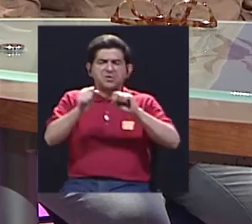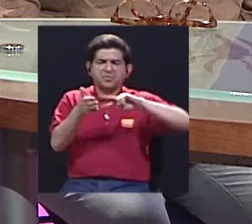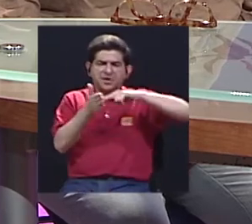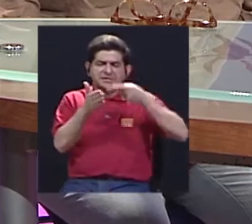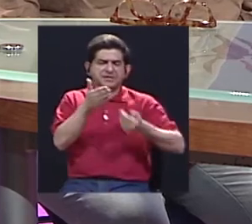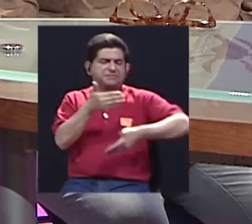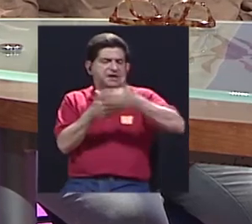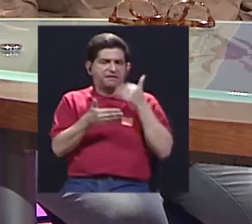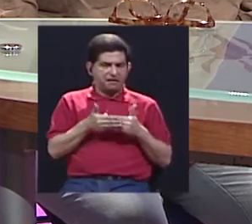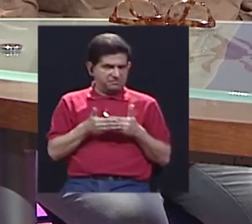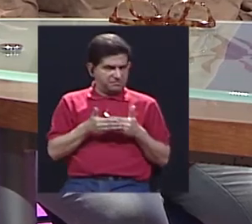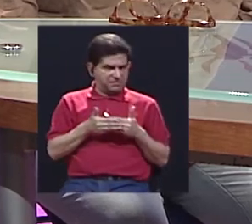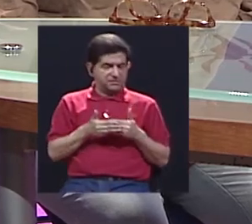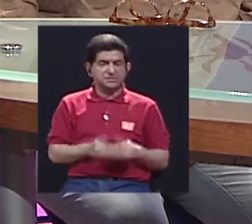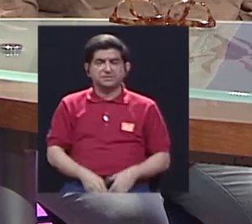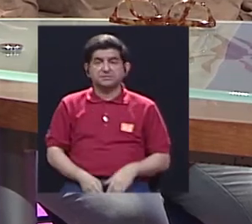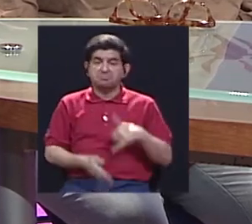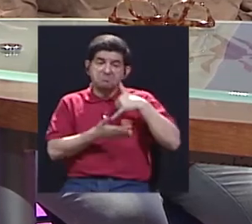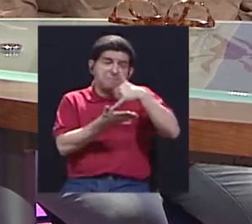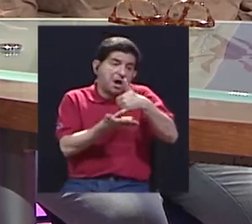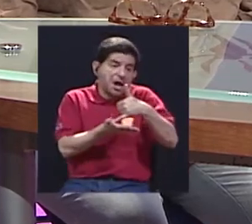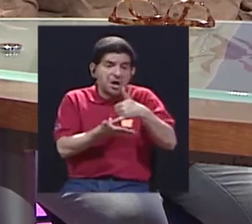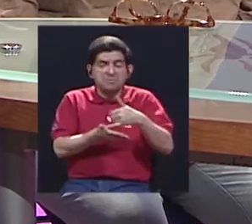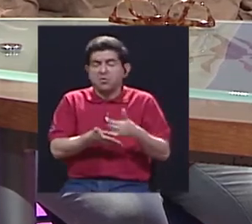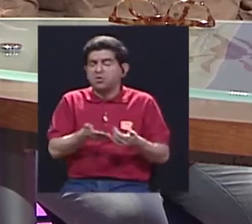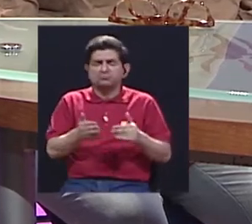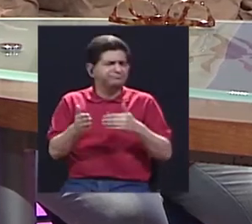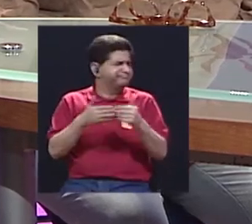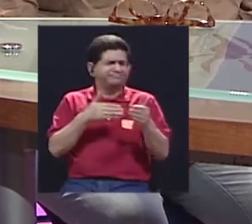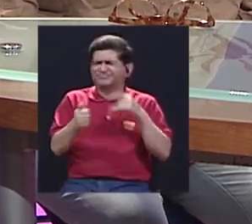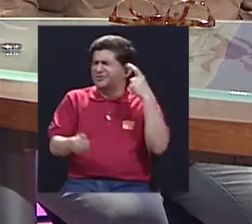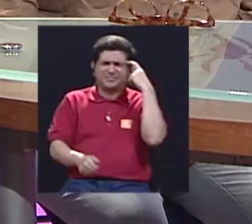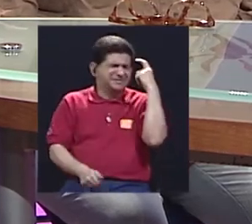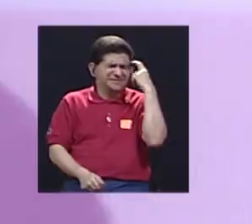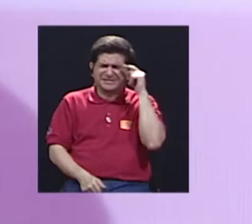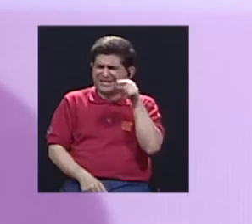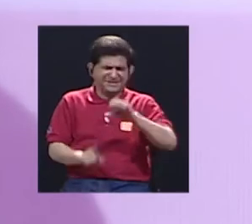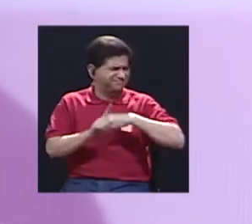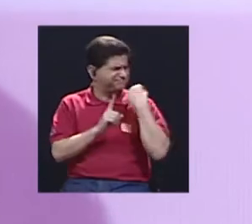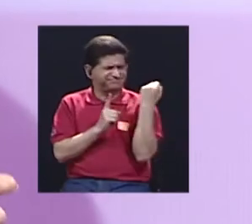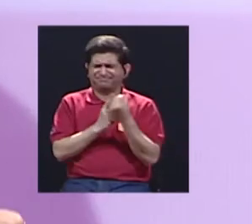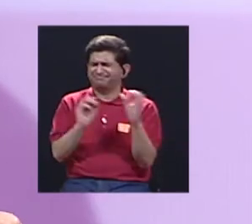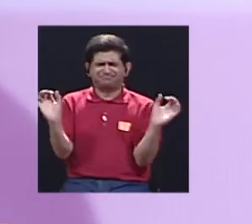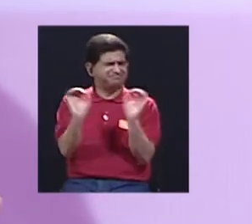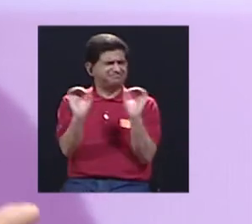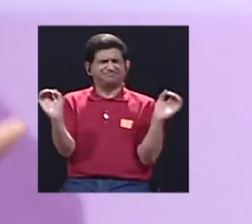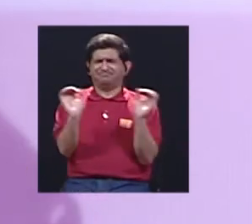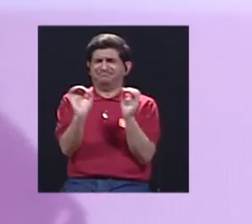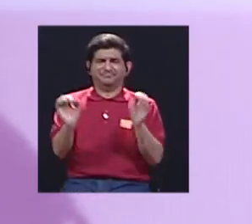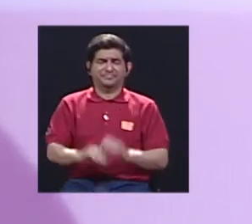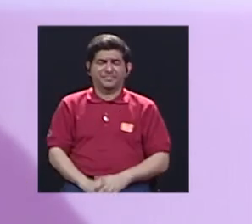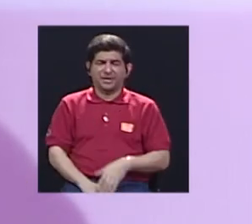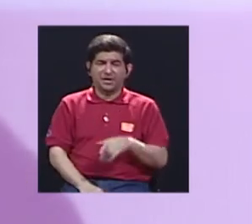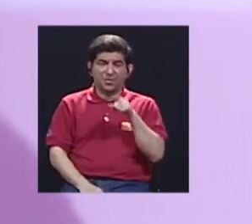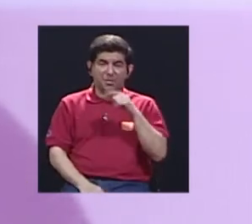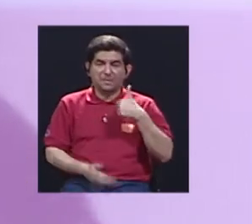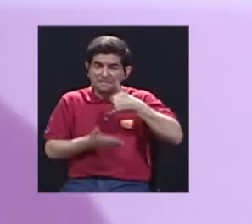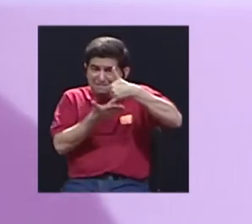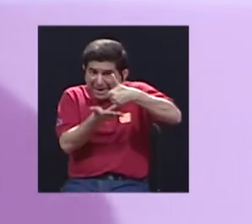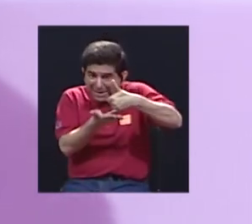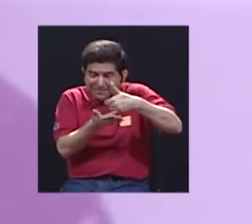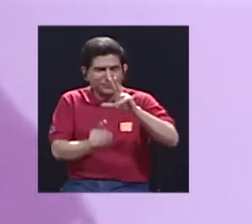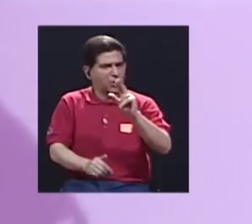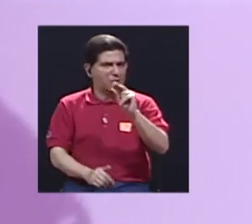llevar detrás. Si a un premio, si a una, o sea, no pensando en absolutamente nada, ninguna recompensa por eso,